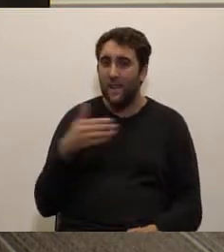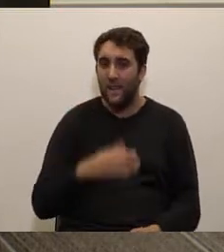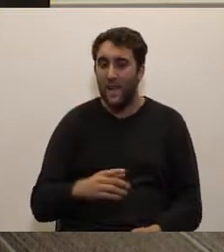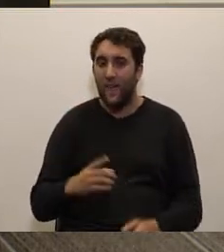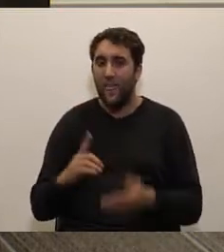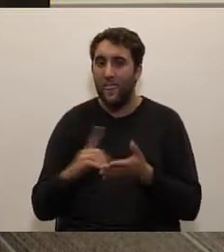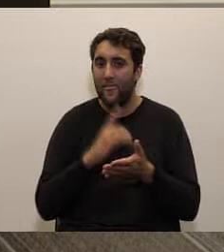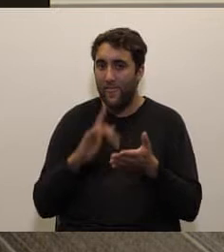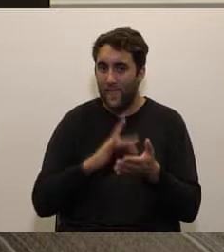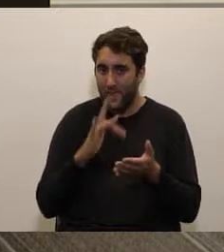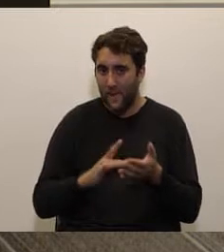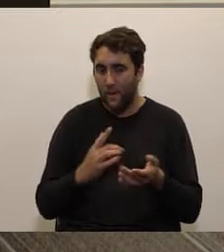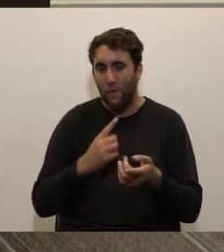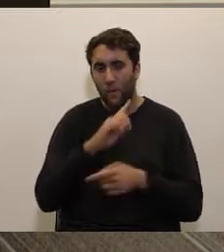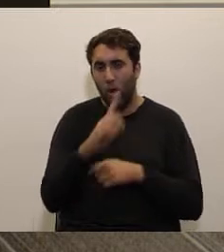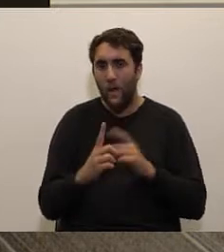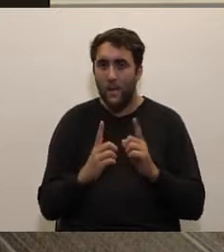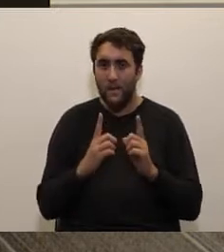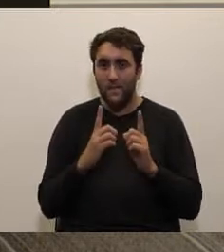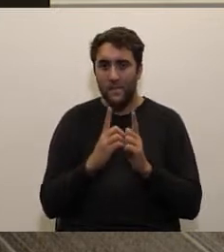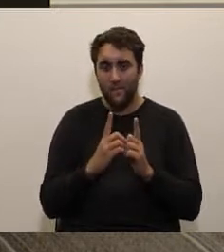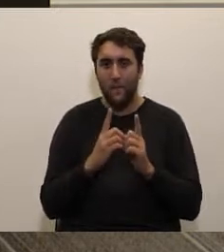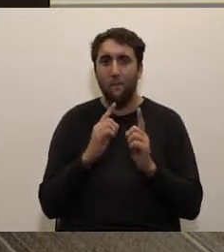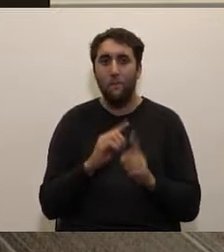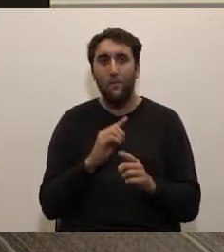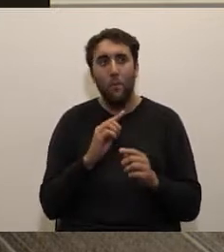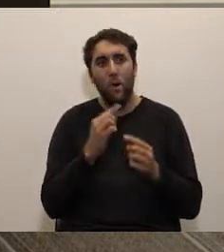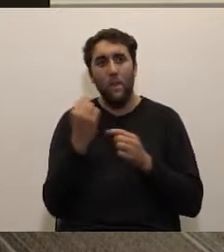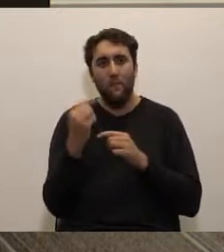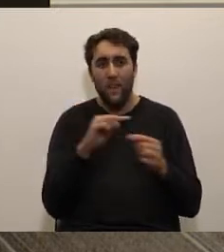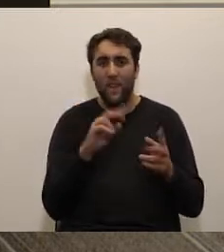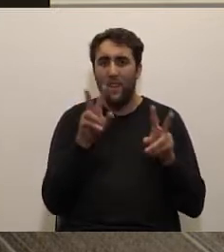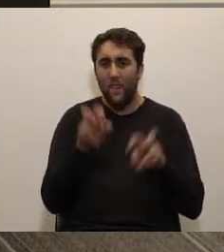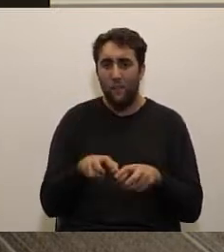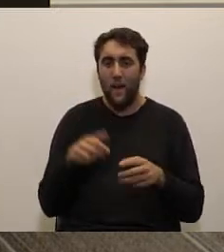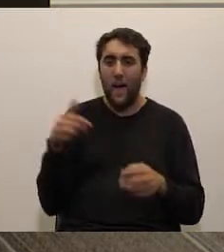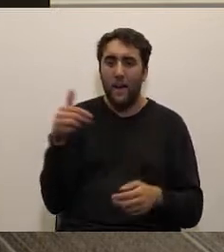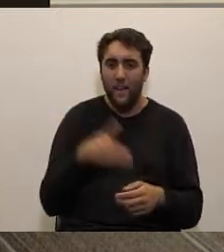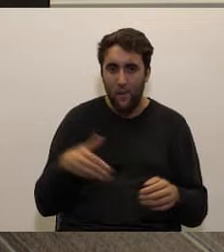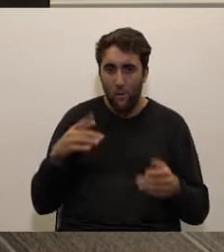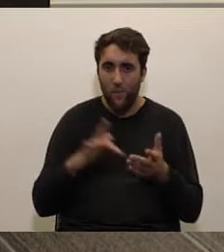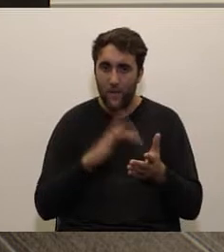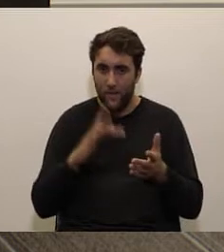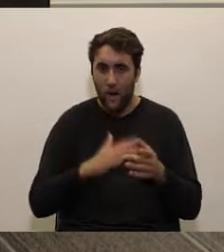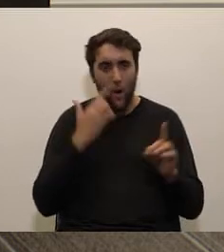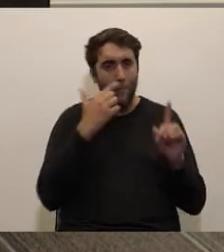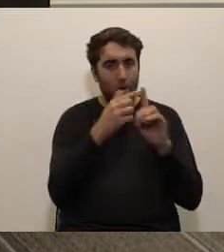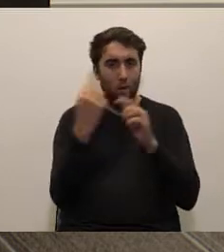brevemente, porque también escuchándolos me pasaba un poco que son distintos tipos de activismo y tienen distintos fines, esto que